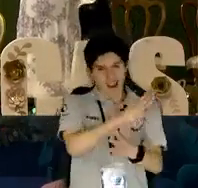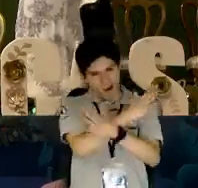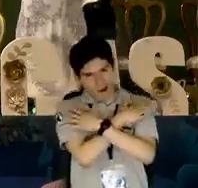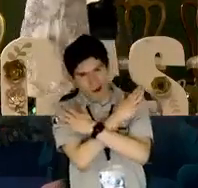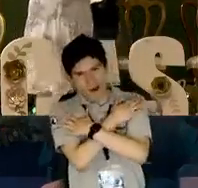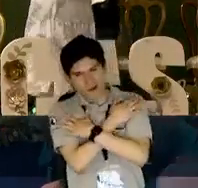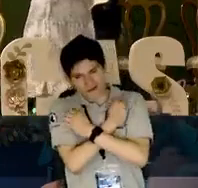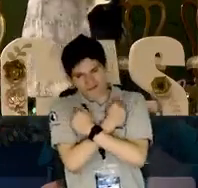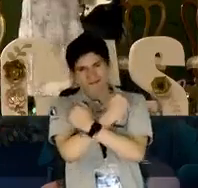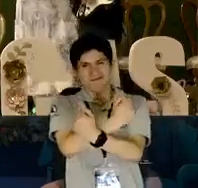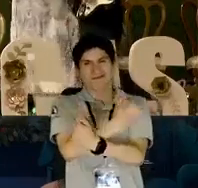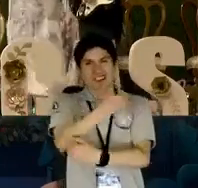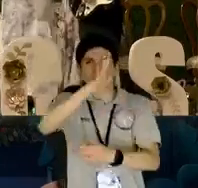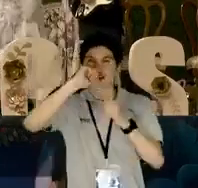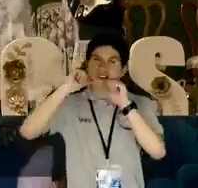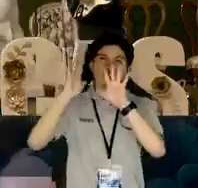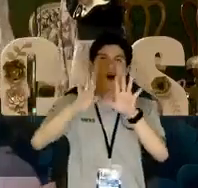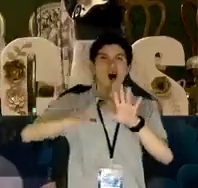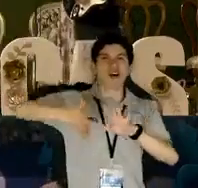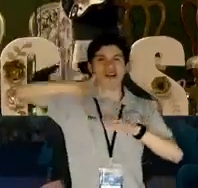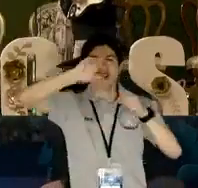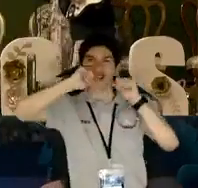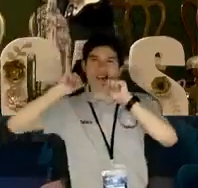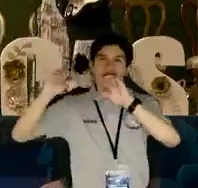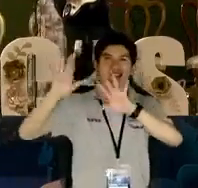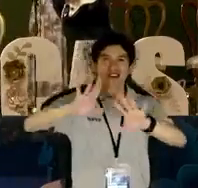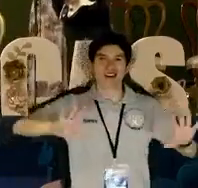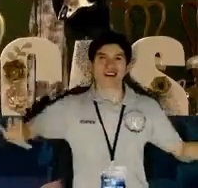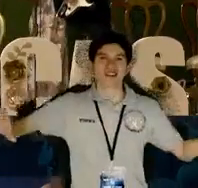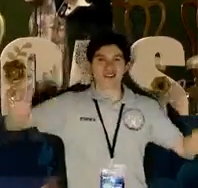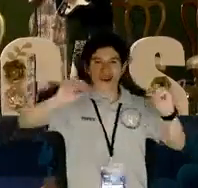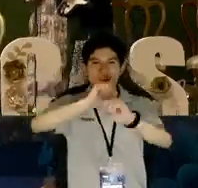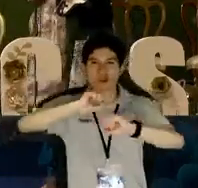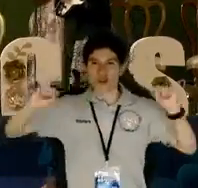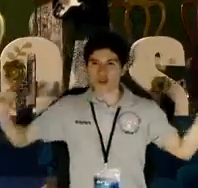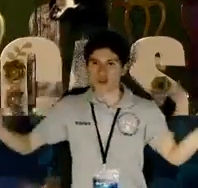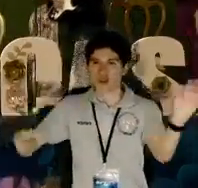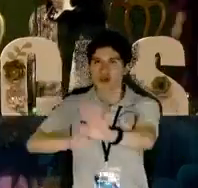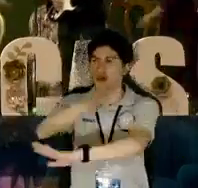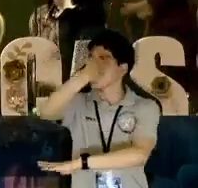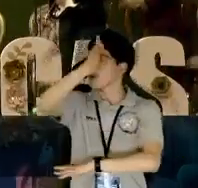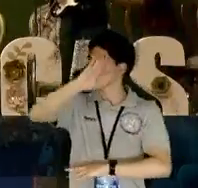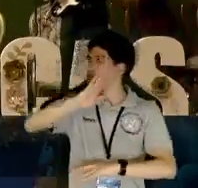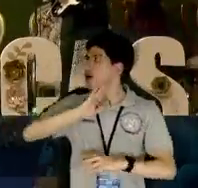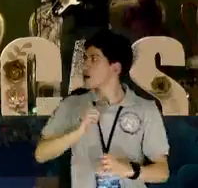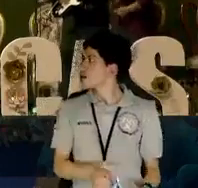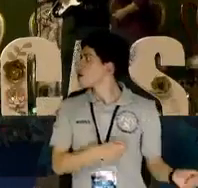bendiga, hermano Oscar. Dios las bendiga, gloria a Dios.